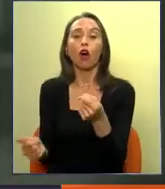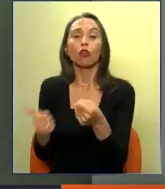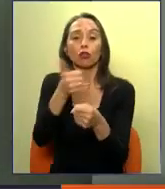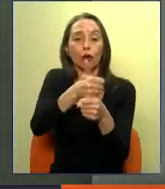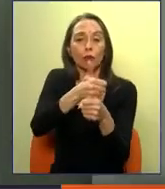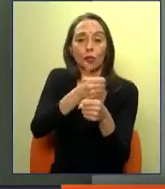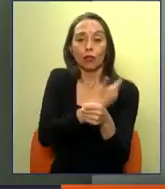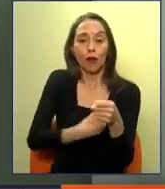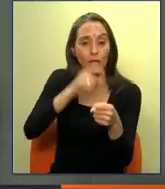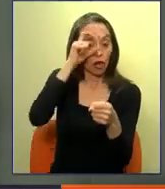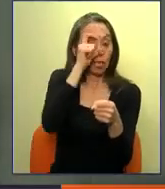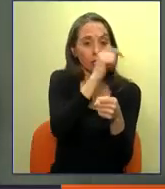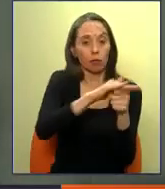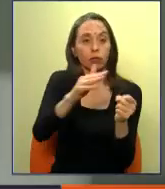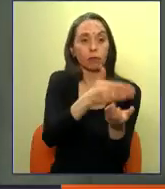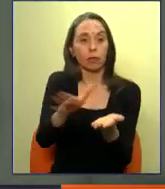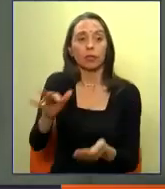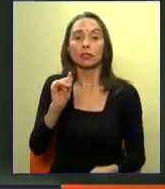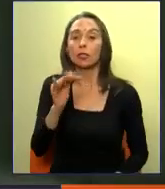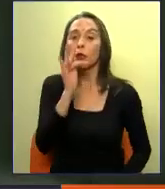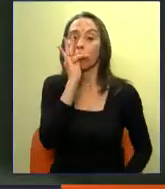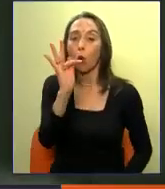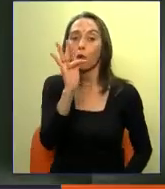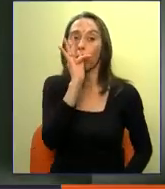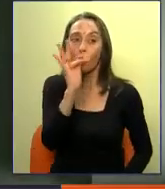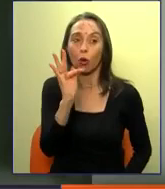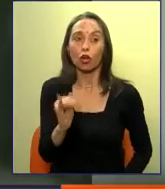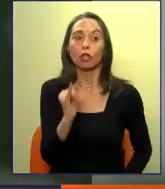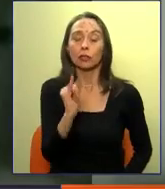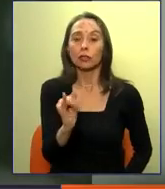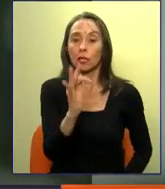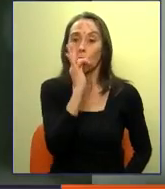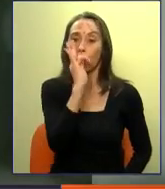de Allende. Sí lo juro, sí juro, sí lo juro.